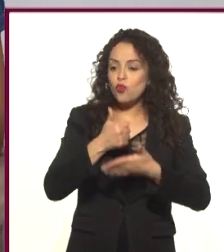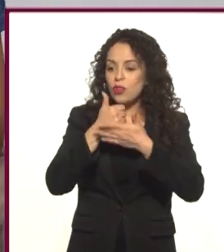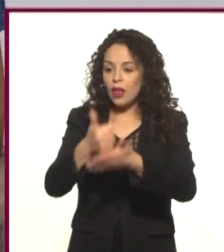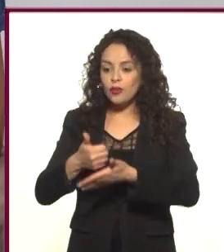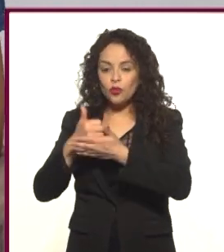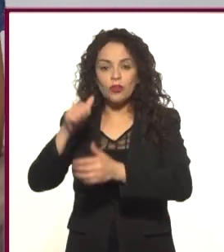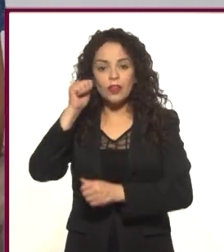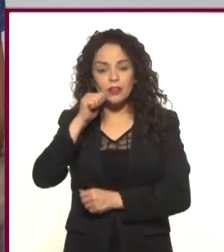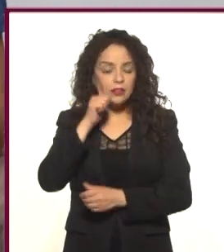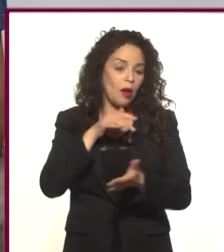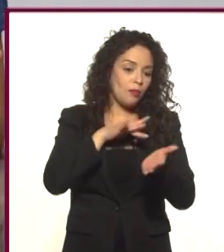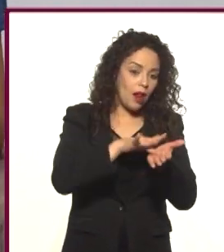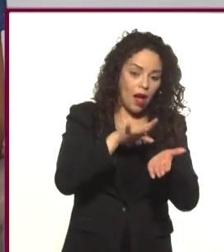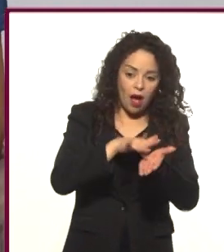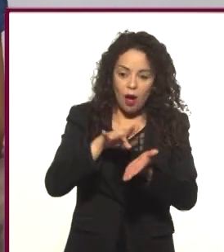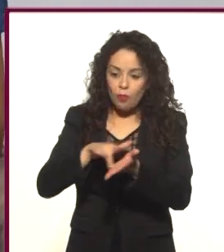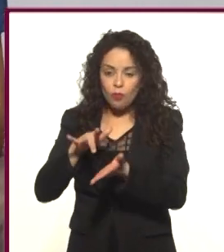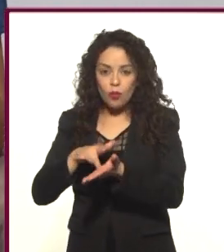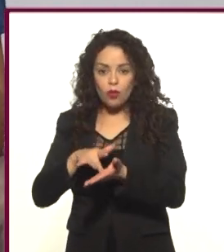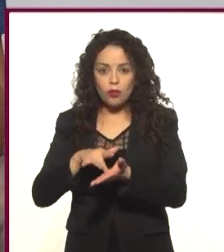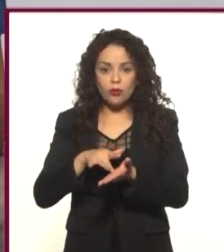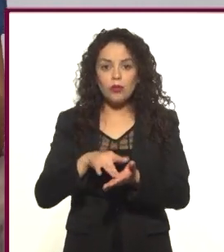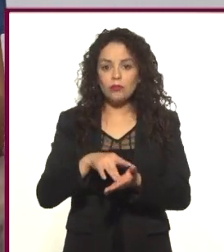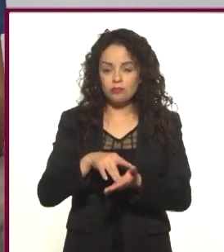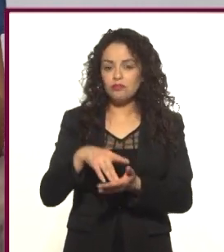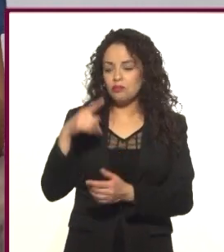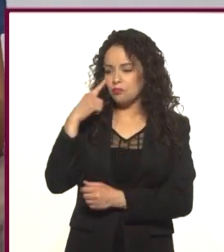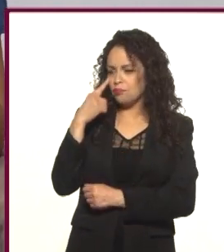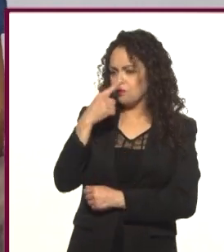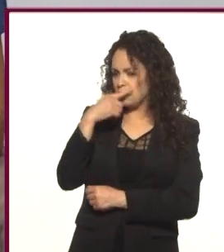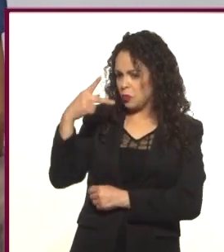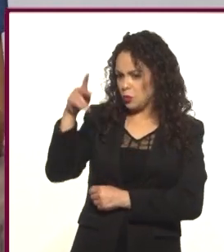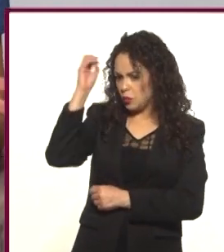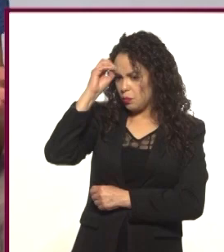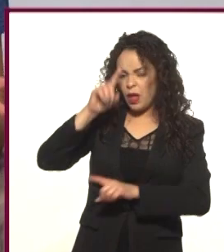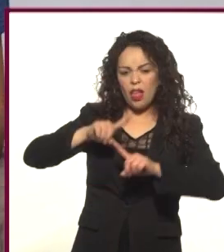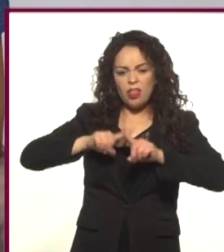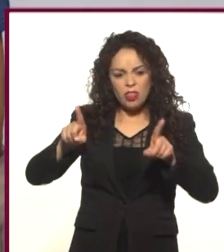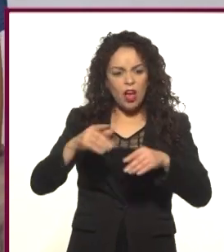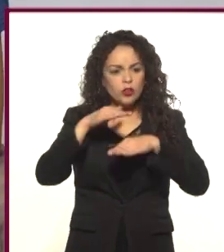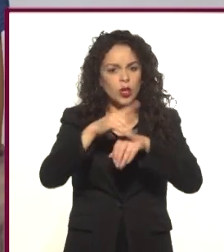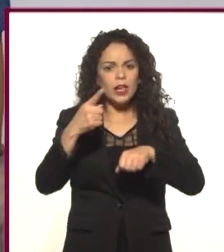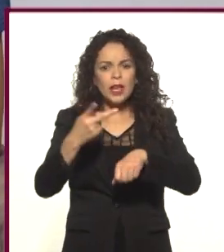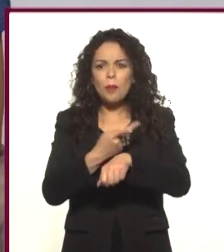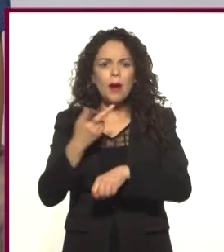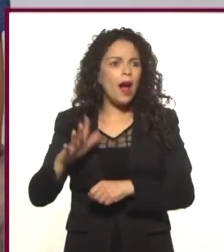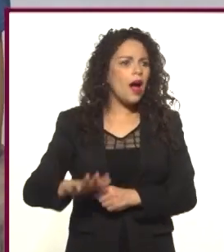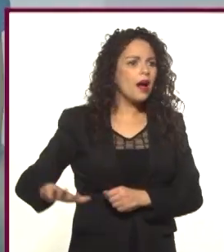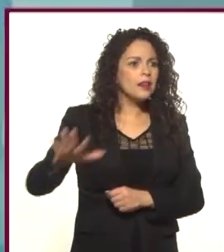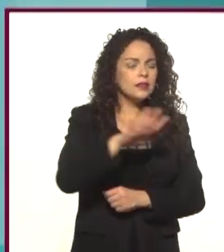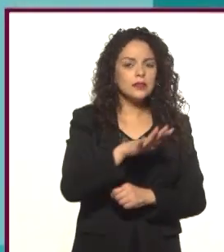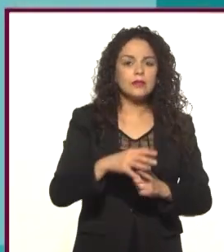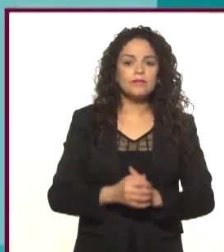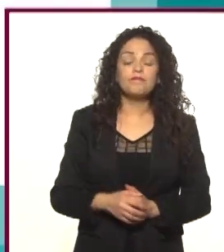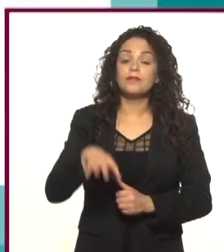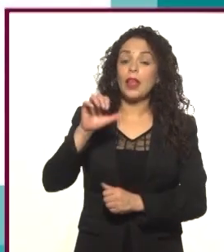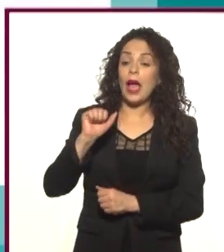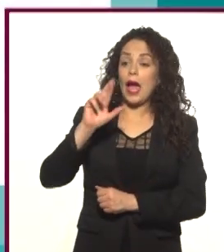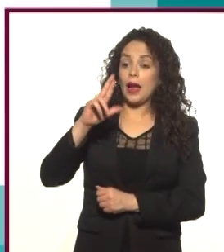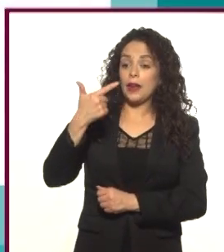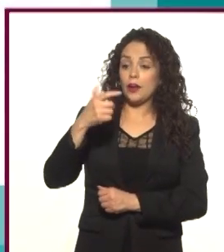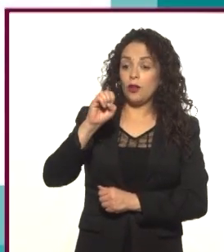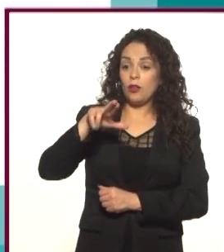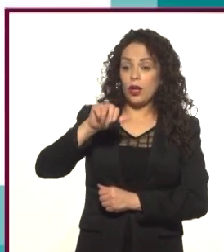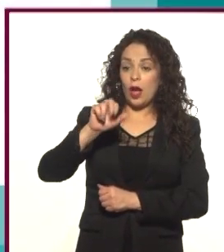los protagonistas, apoyarlos y darles otro punto de vista sobre lo que sucede. Yo diría que los argonautas de